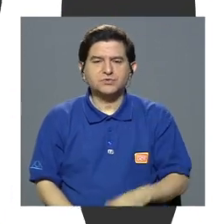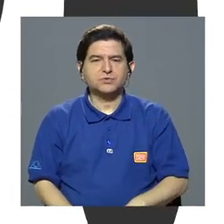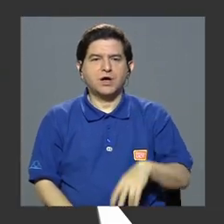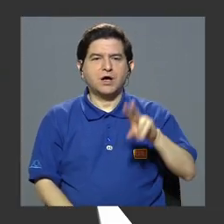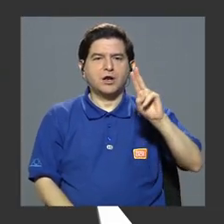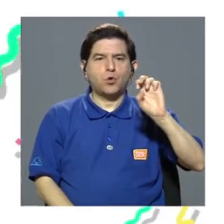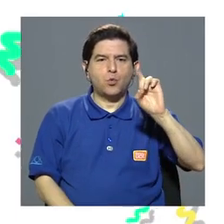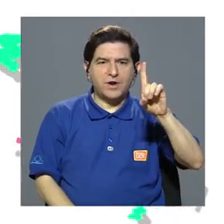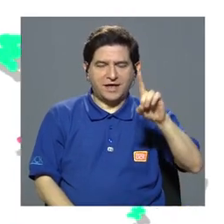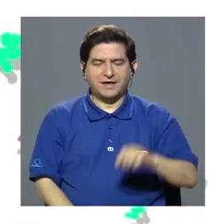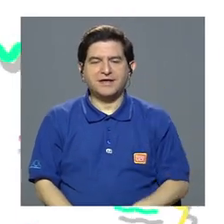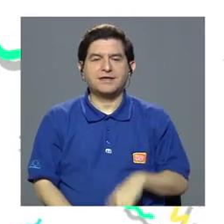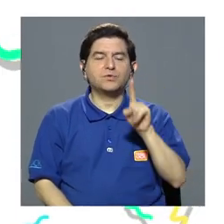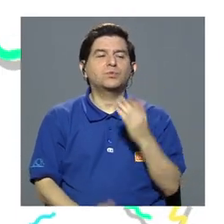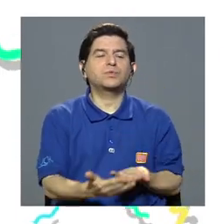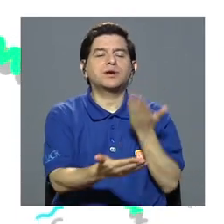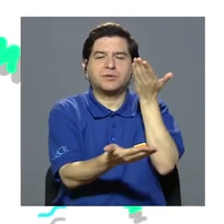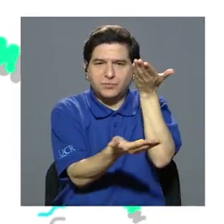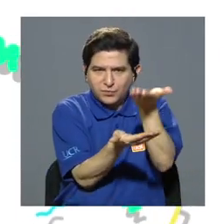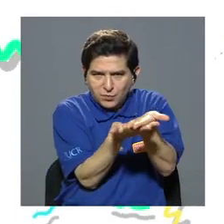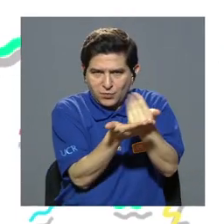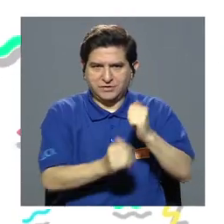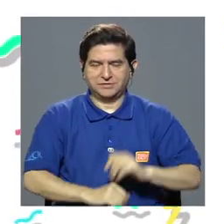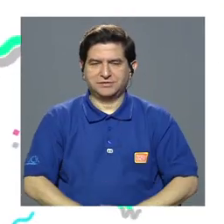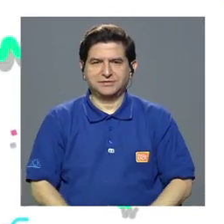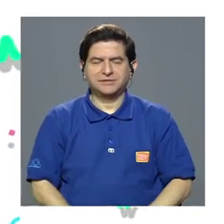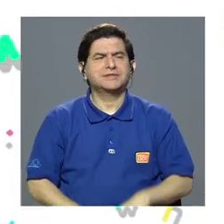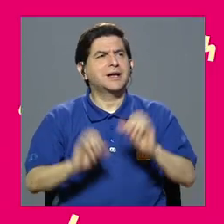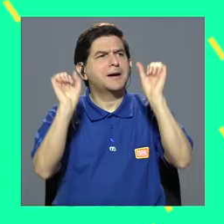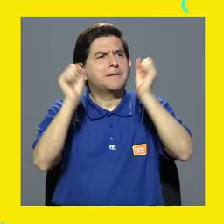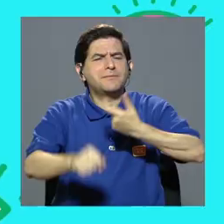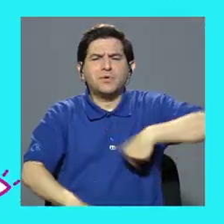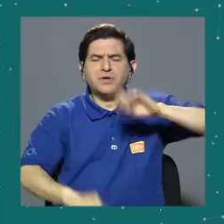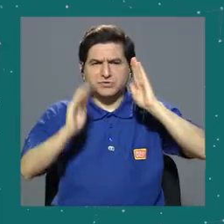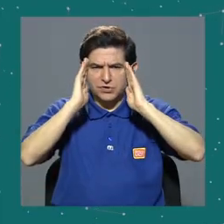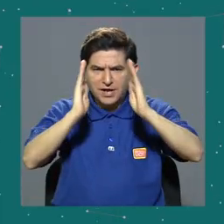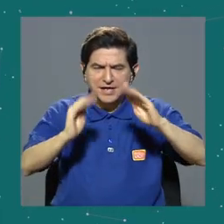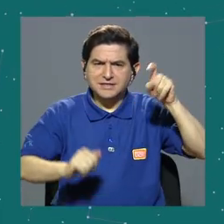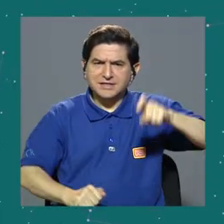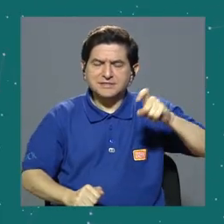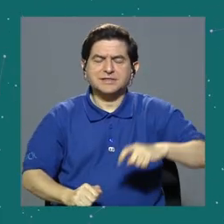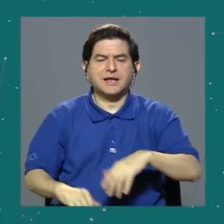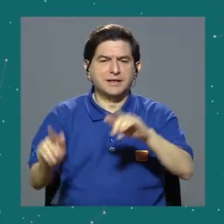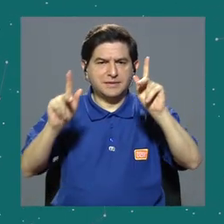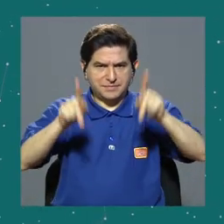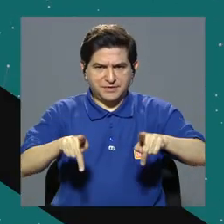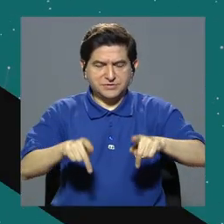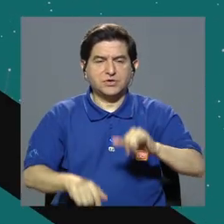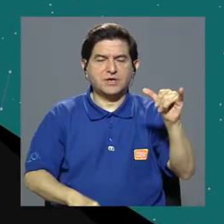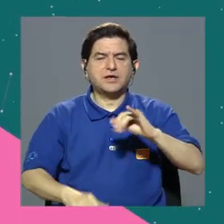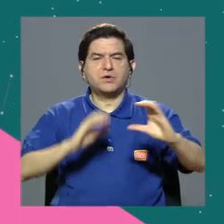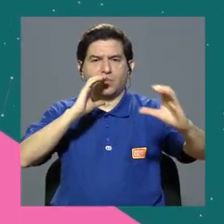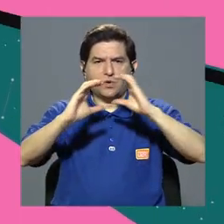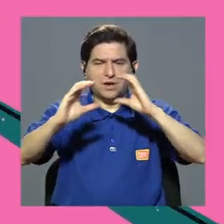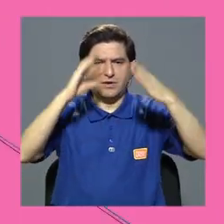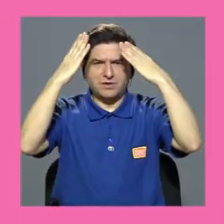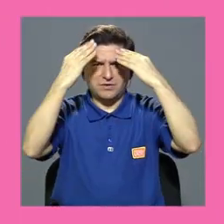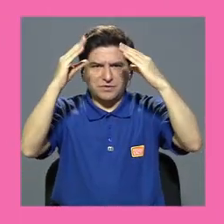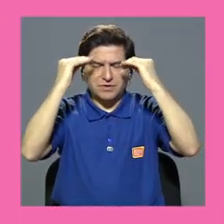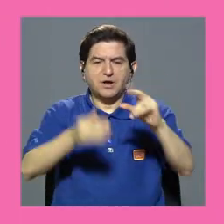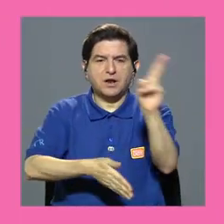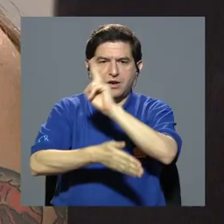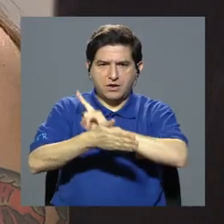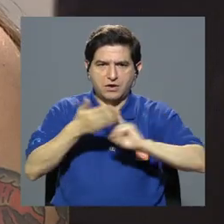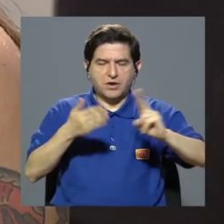la uned se degeneró en una propuesta verdad de cómo podemos atender las necesidades de este público y a la vez cómo transmitir la